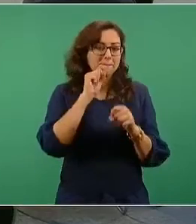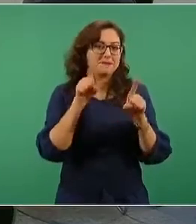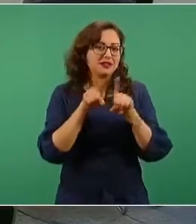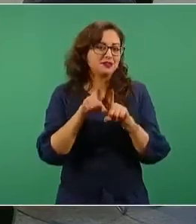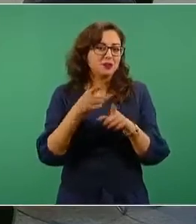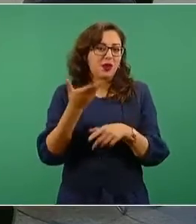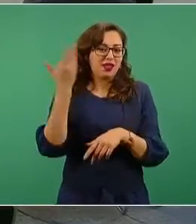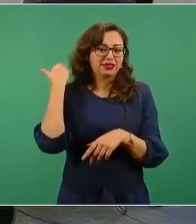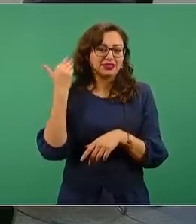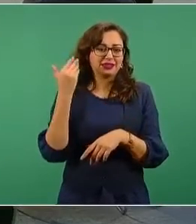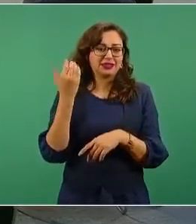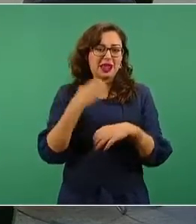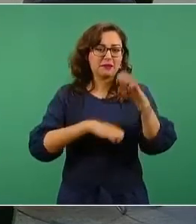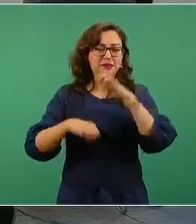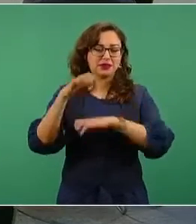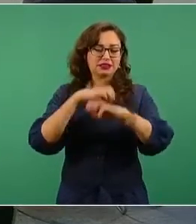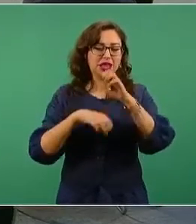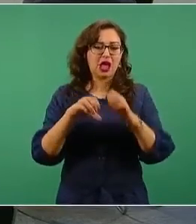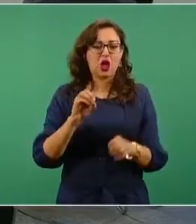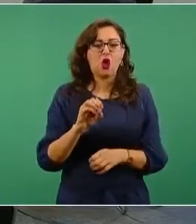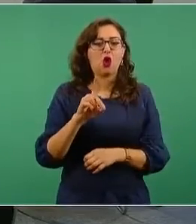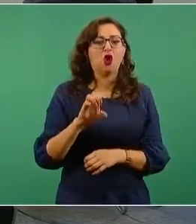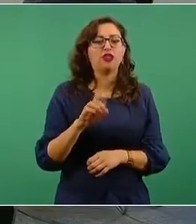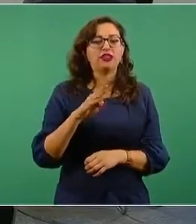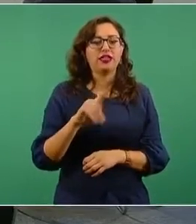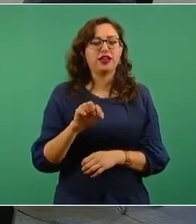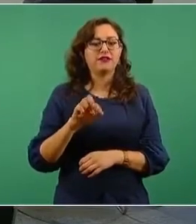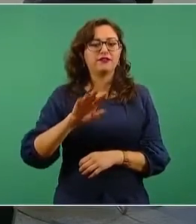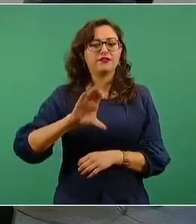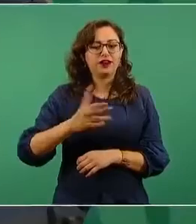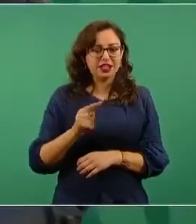donde se supo todo en Estados Unidos,